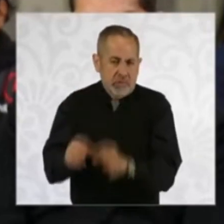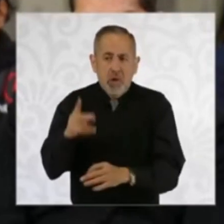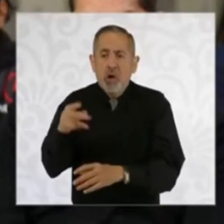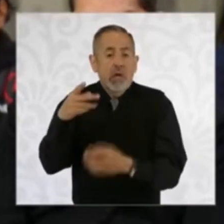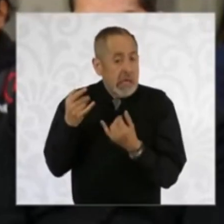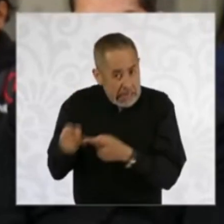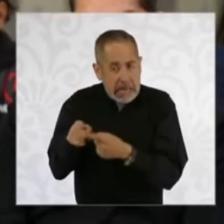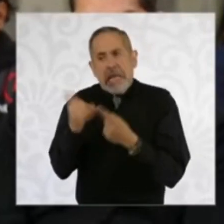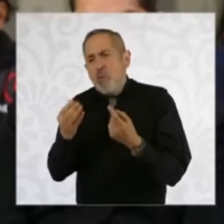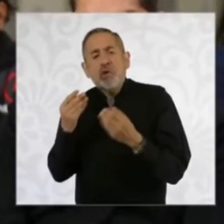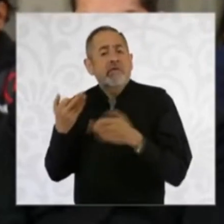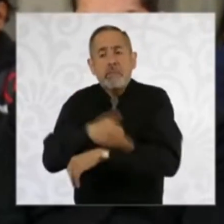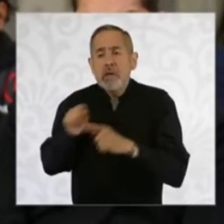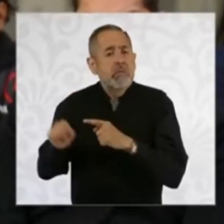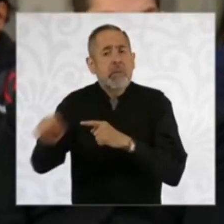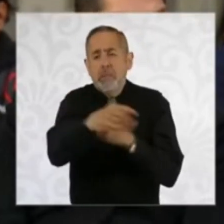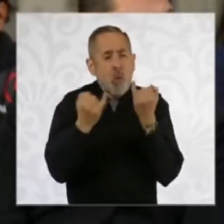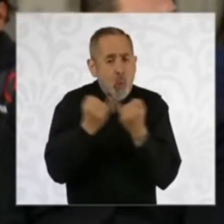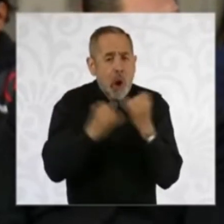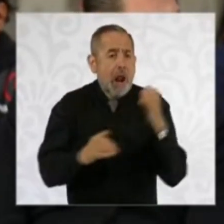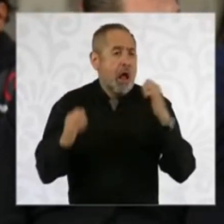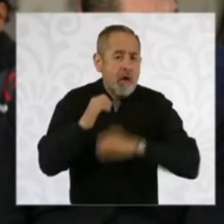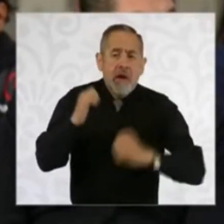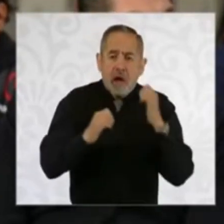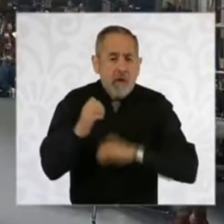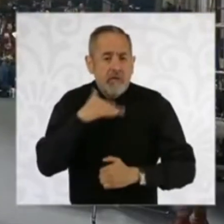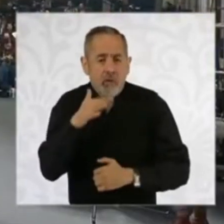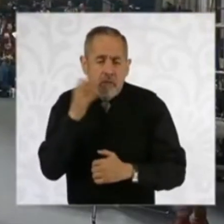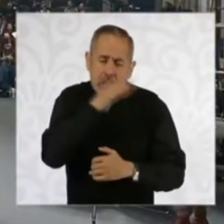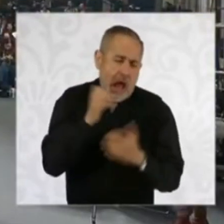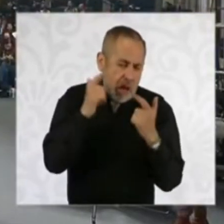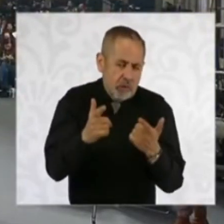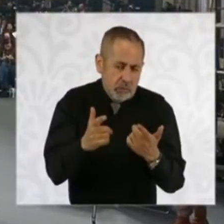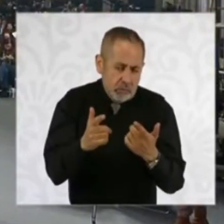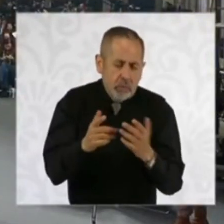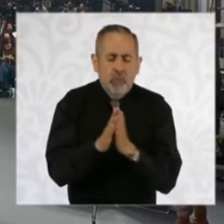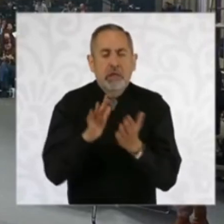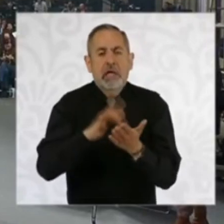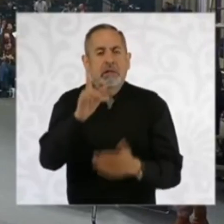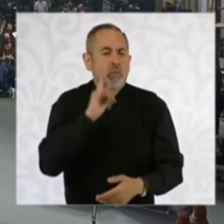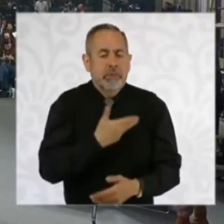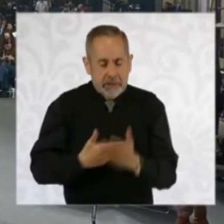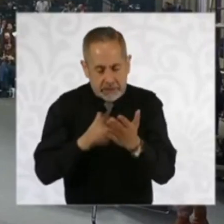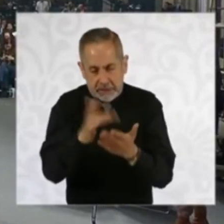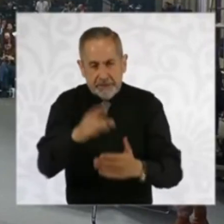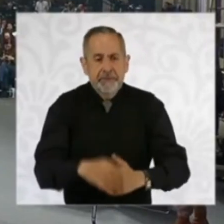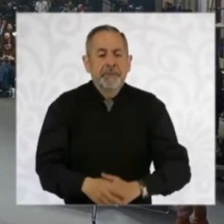tantas familias que han sufrido fraudes similares en la Ciudad de México? Gracias, Presidenta.